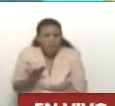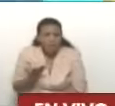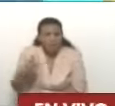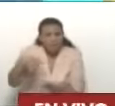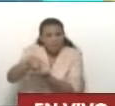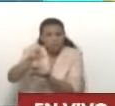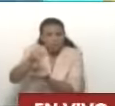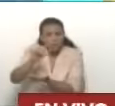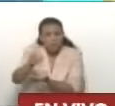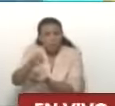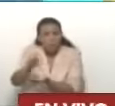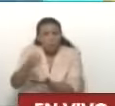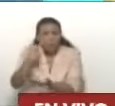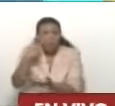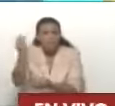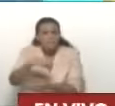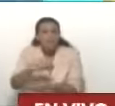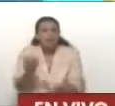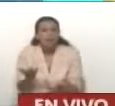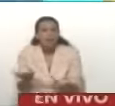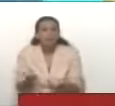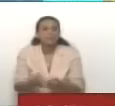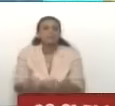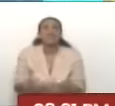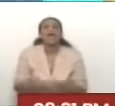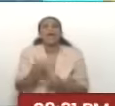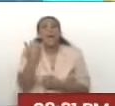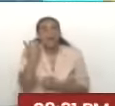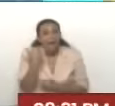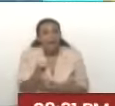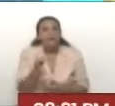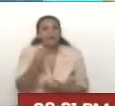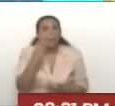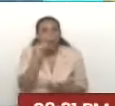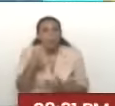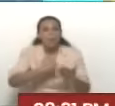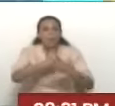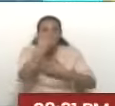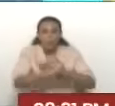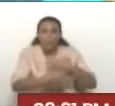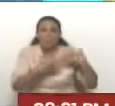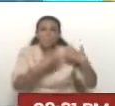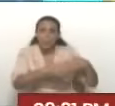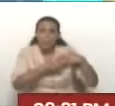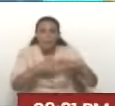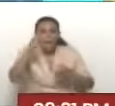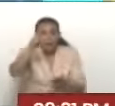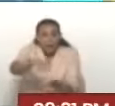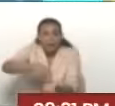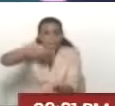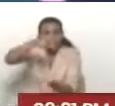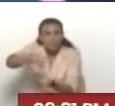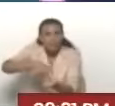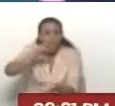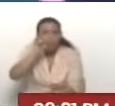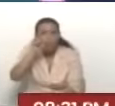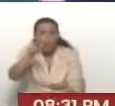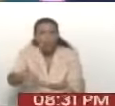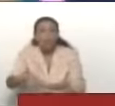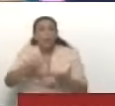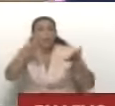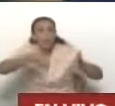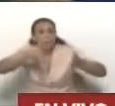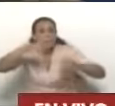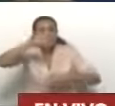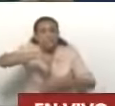yogur. ¿Qué más trajimos, Ernesto? Bueno, aquí tenemos, presidente, también otro productor campesino, comunero. Usted ha venido orientando